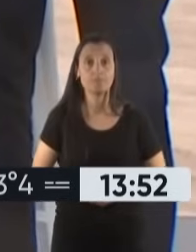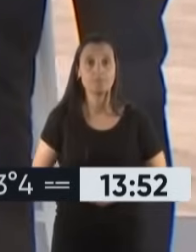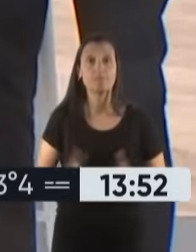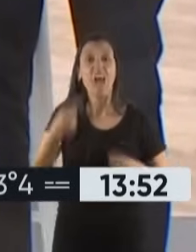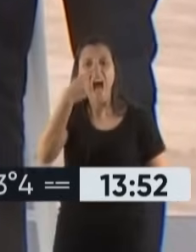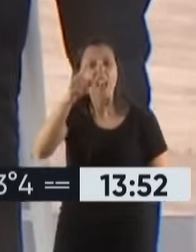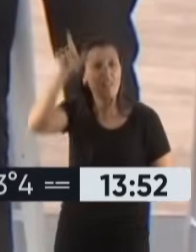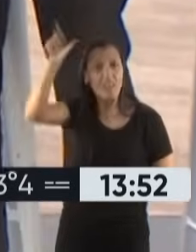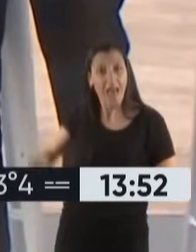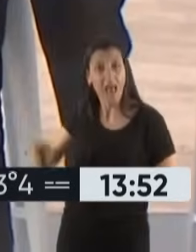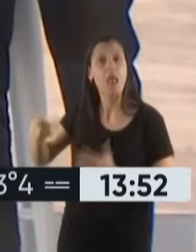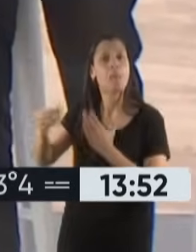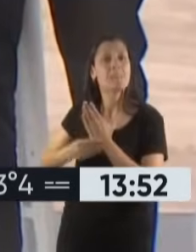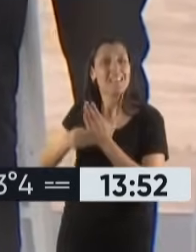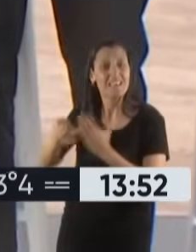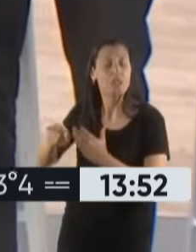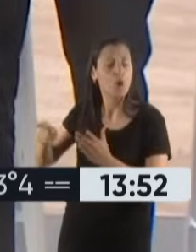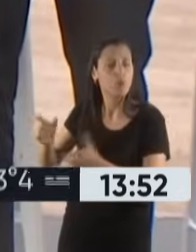que fue un extraordinario ministro mío,